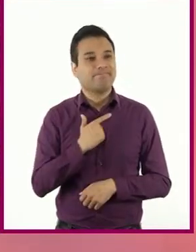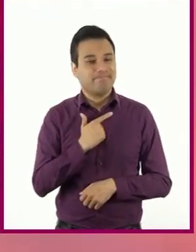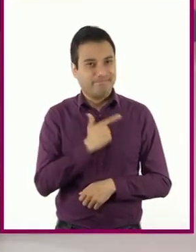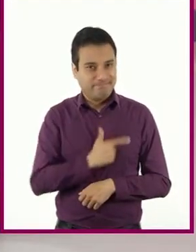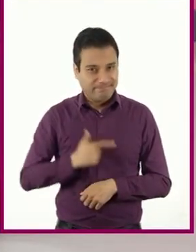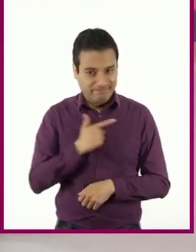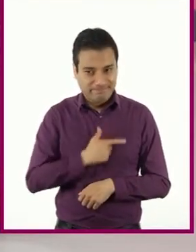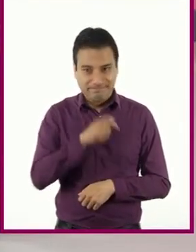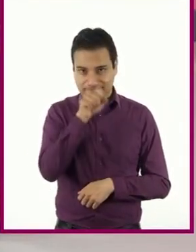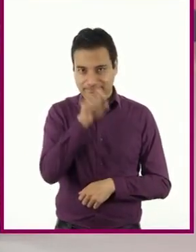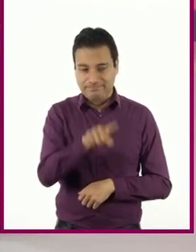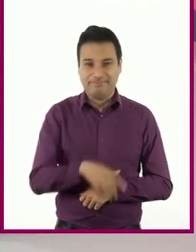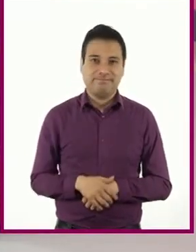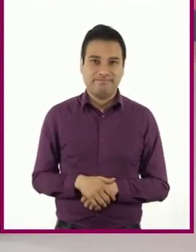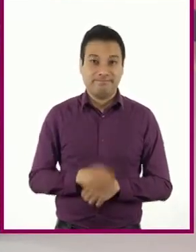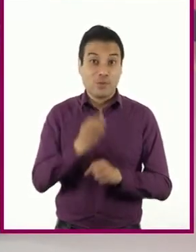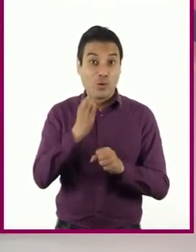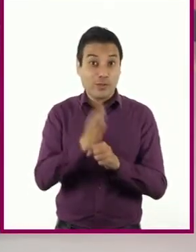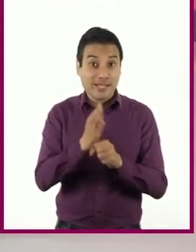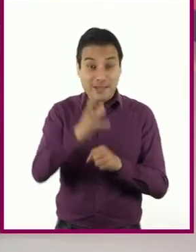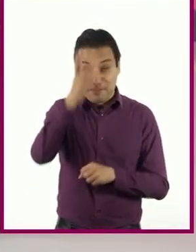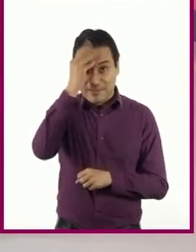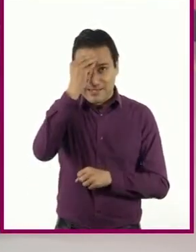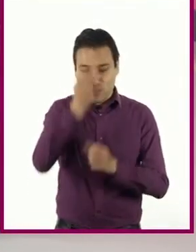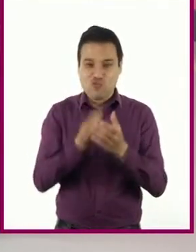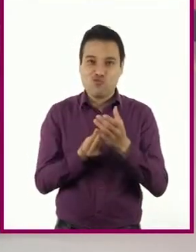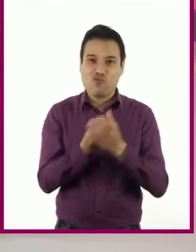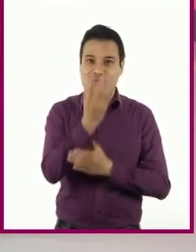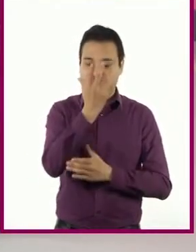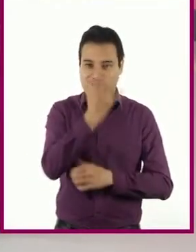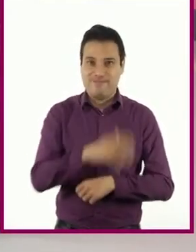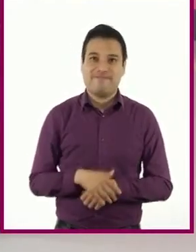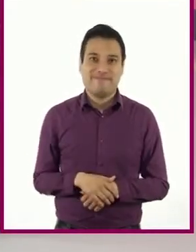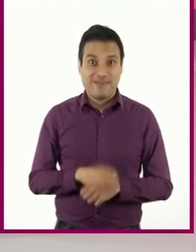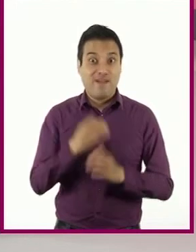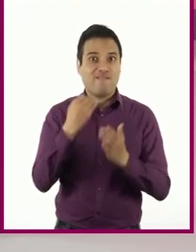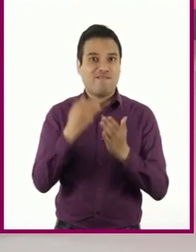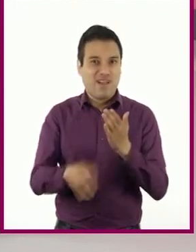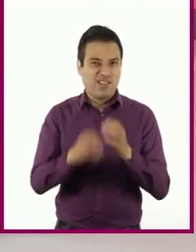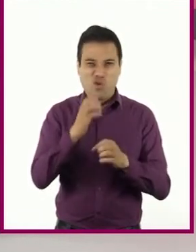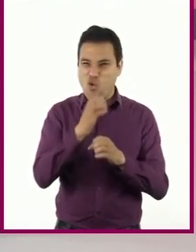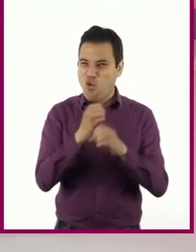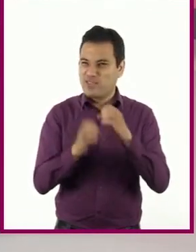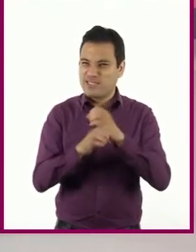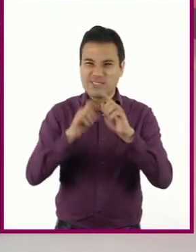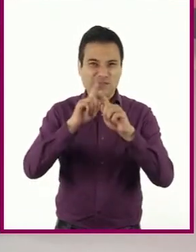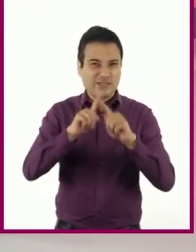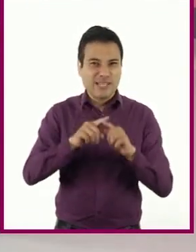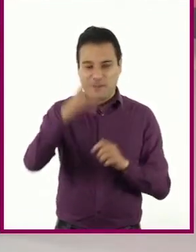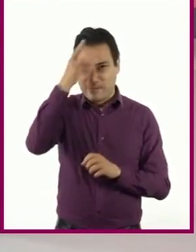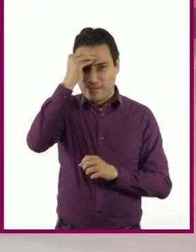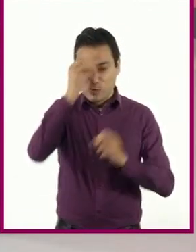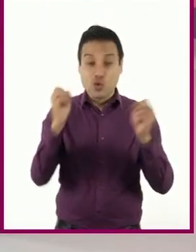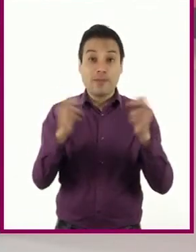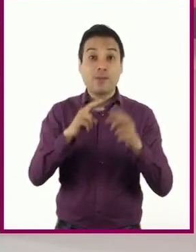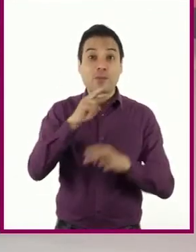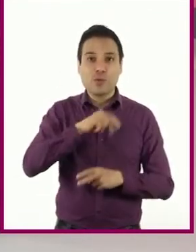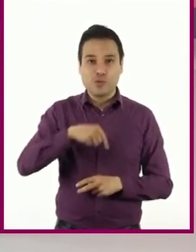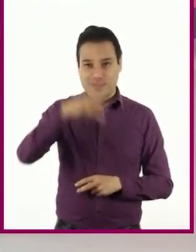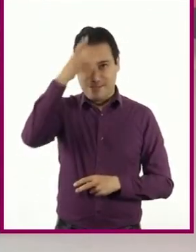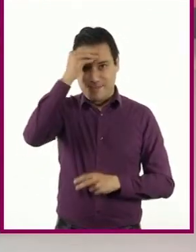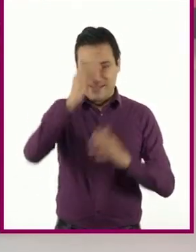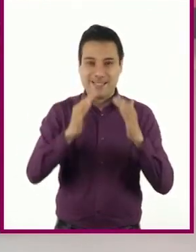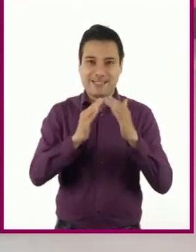profesora. Hemos aprendido algo nuevo juntos. Aún nos queda mucho por explorar y descubrir. Así que nos vemos pronto aquí en Aprende en